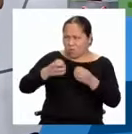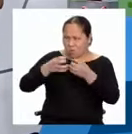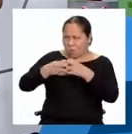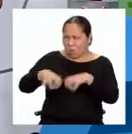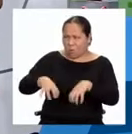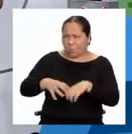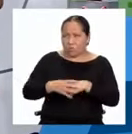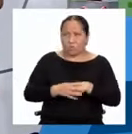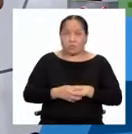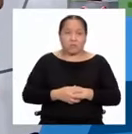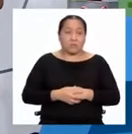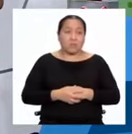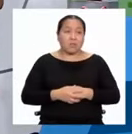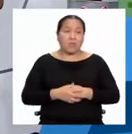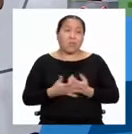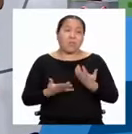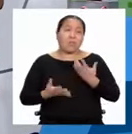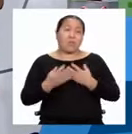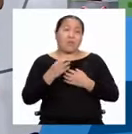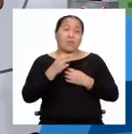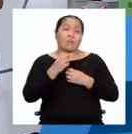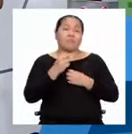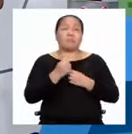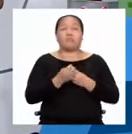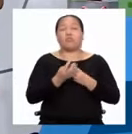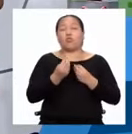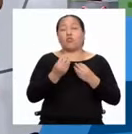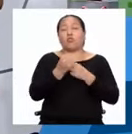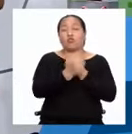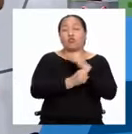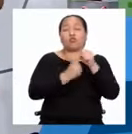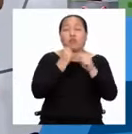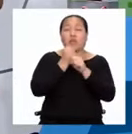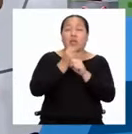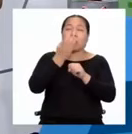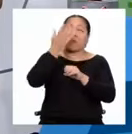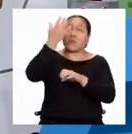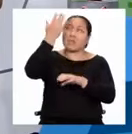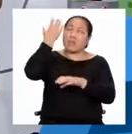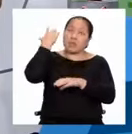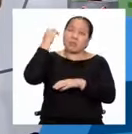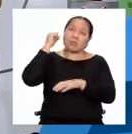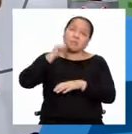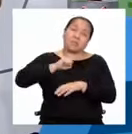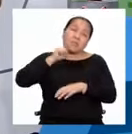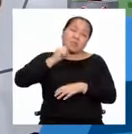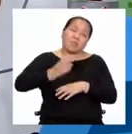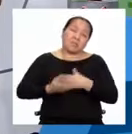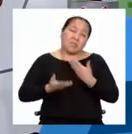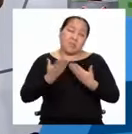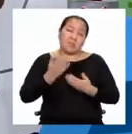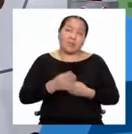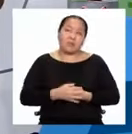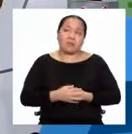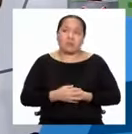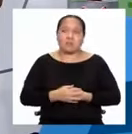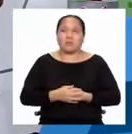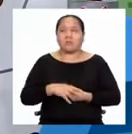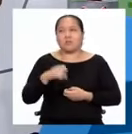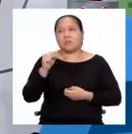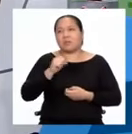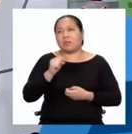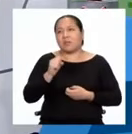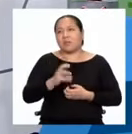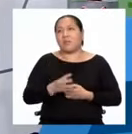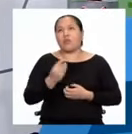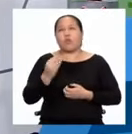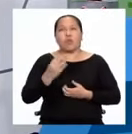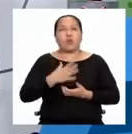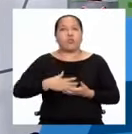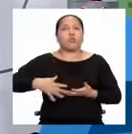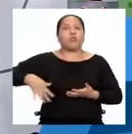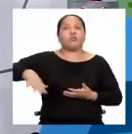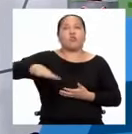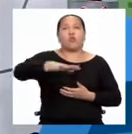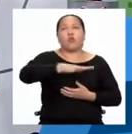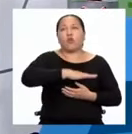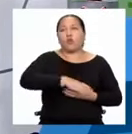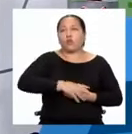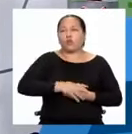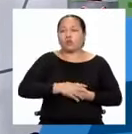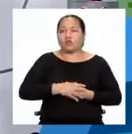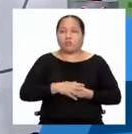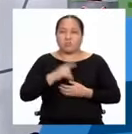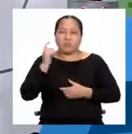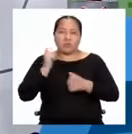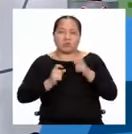Si volvemos millones de años atrás, sería posible. Claro, porque todos en algún momento, humanos,